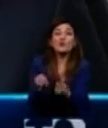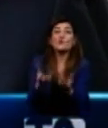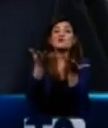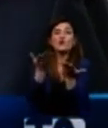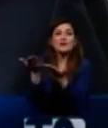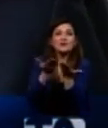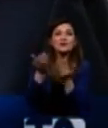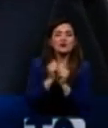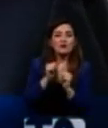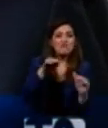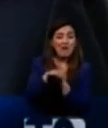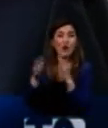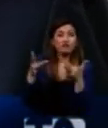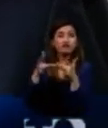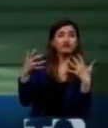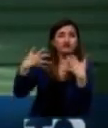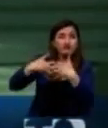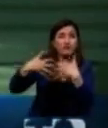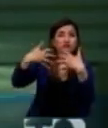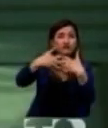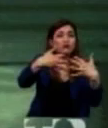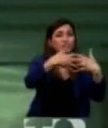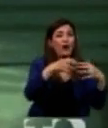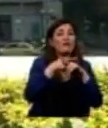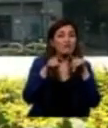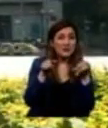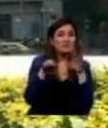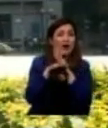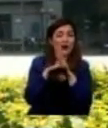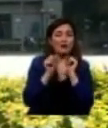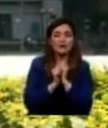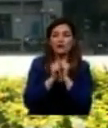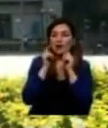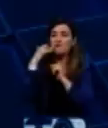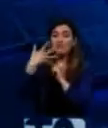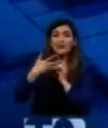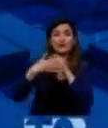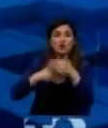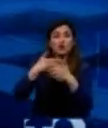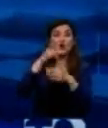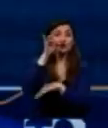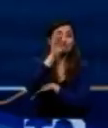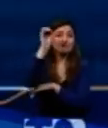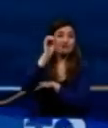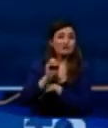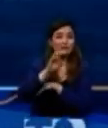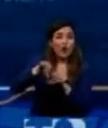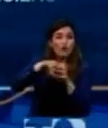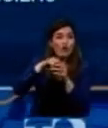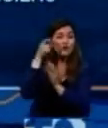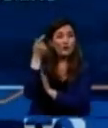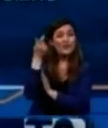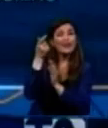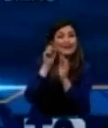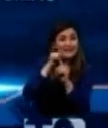también los bancos tienen que interconectarse entre sí. Aunque aún no hay fecha para su lanzamiento, adelanta que un 80% de los activos del sistema